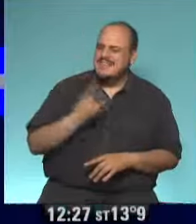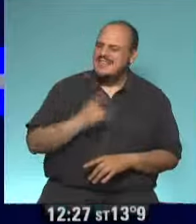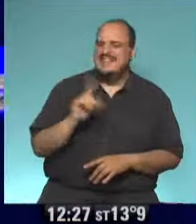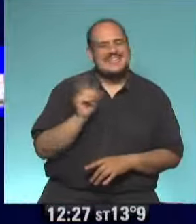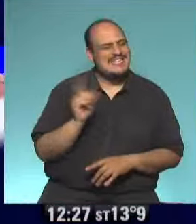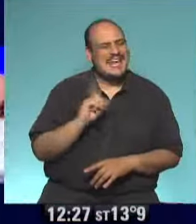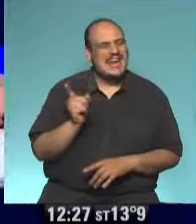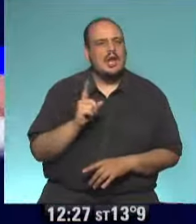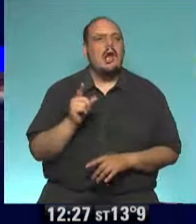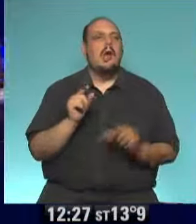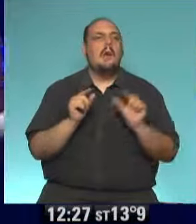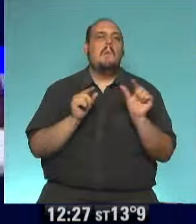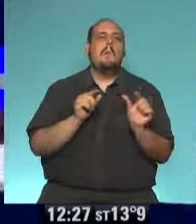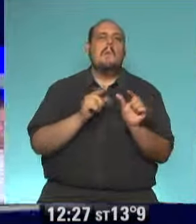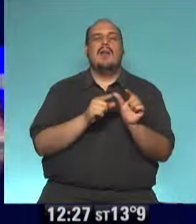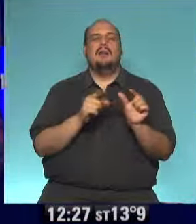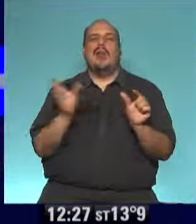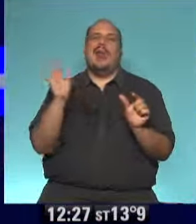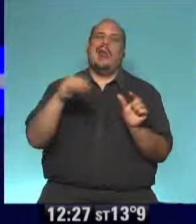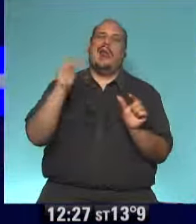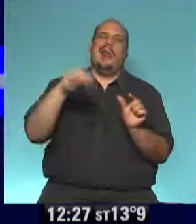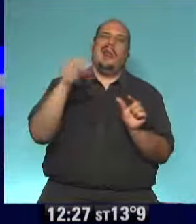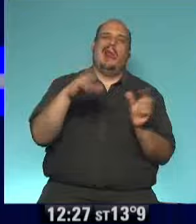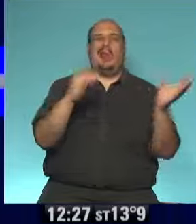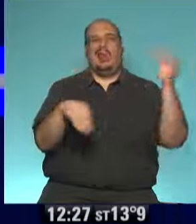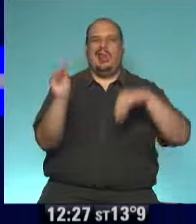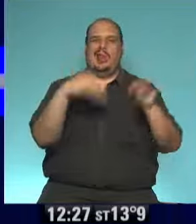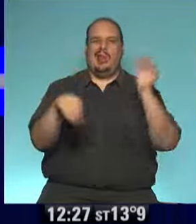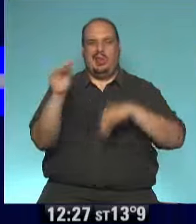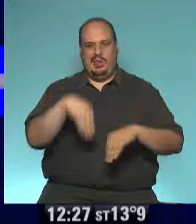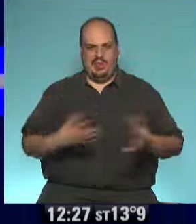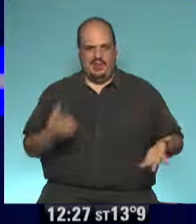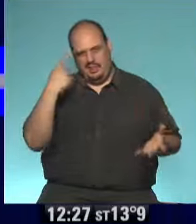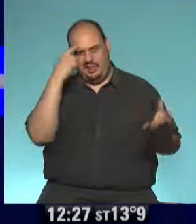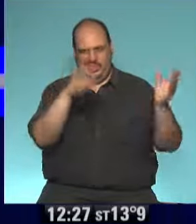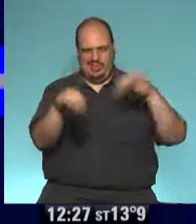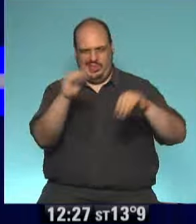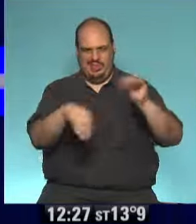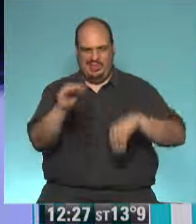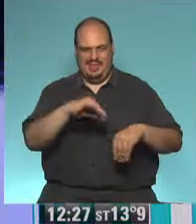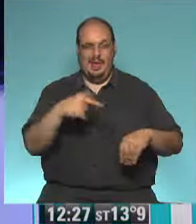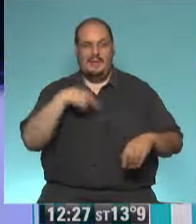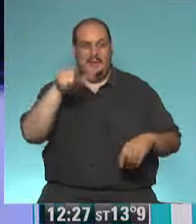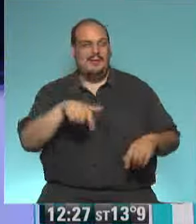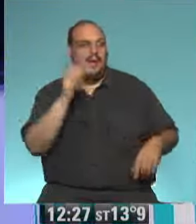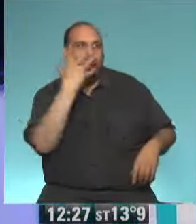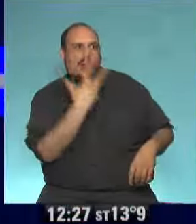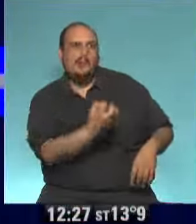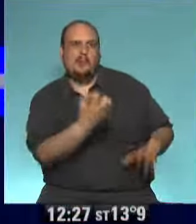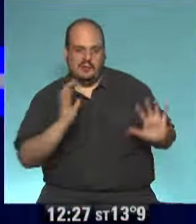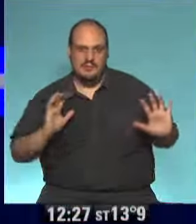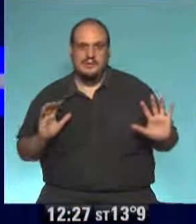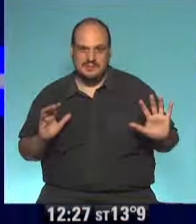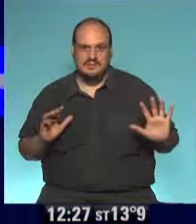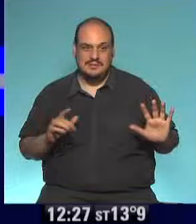Claro, realzan una parte, nos muestran una parte. Nos muestran lo que conviene mostrar, ¿no es cierto? Sí. Nos muestran un poco lo que conviene